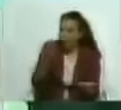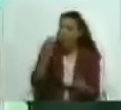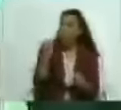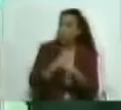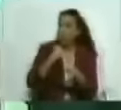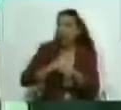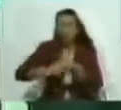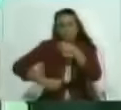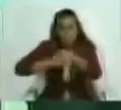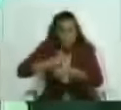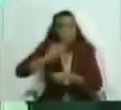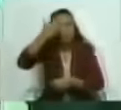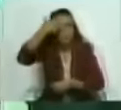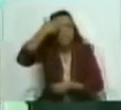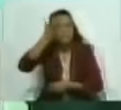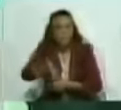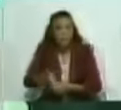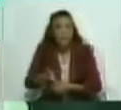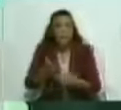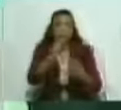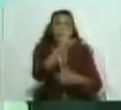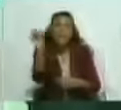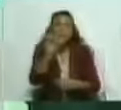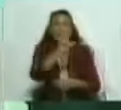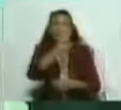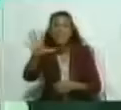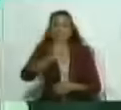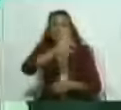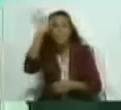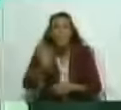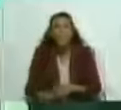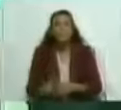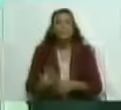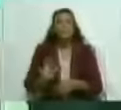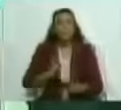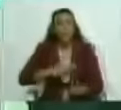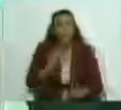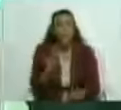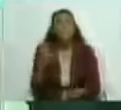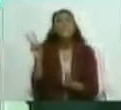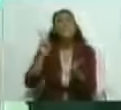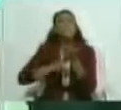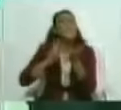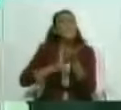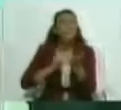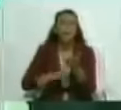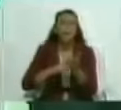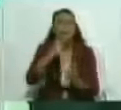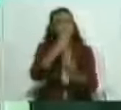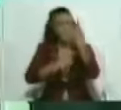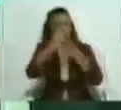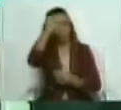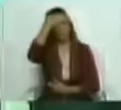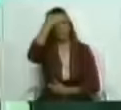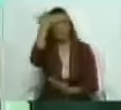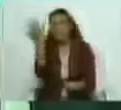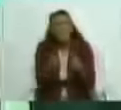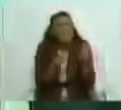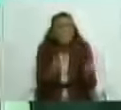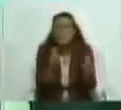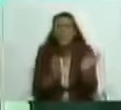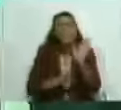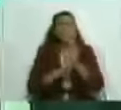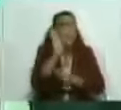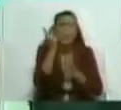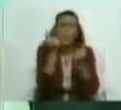trabajo porque sea de un 20, 25%. Pero de verdad me pregunto, ¿de qué sirve un